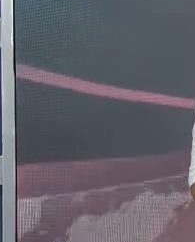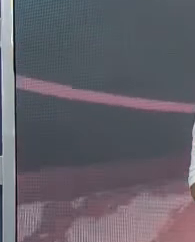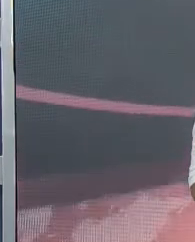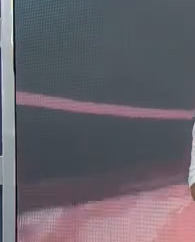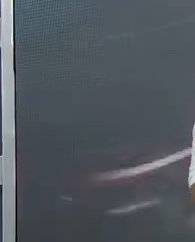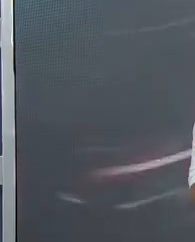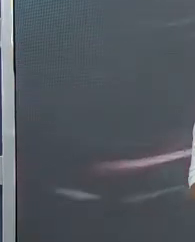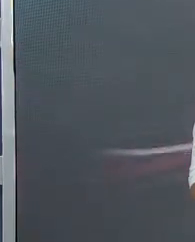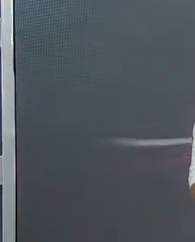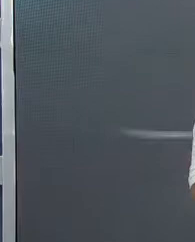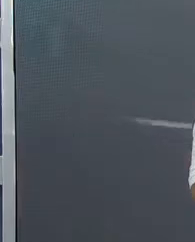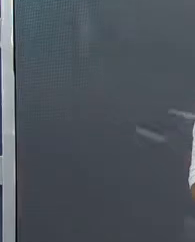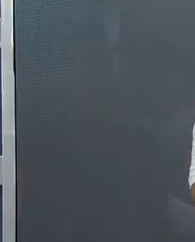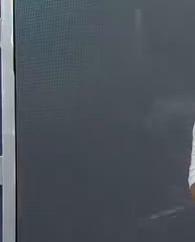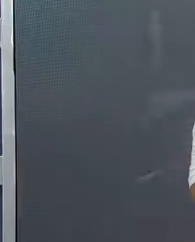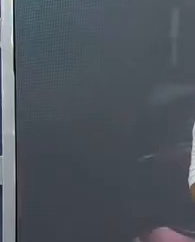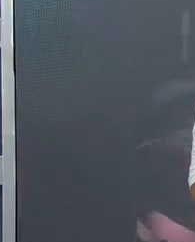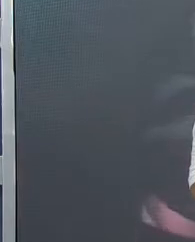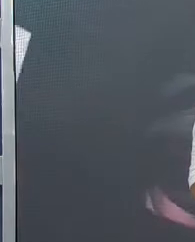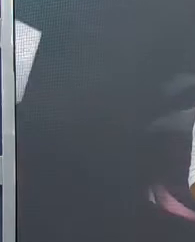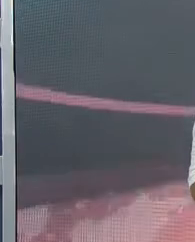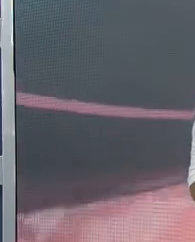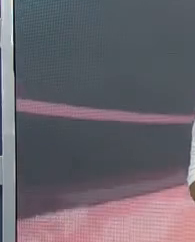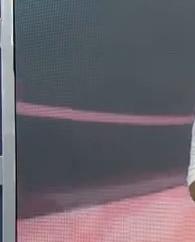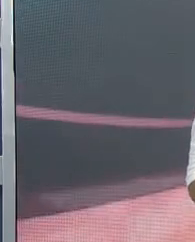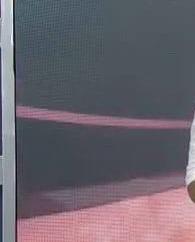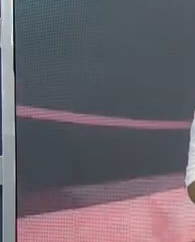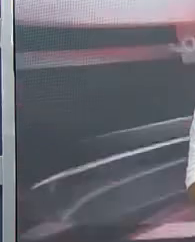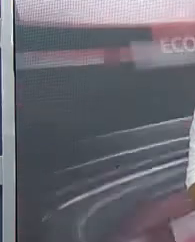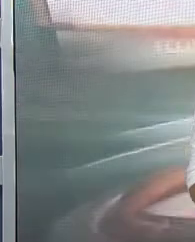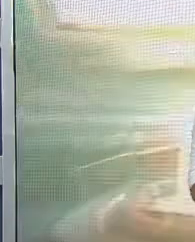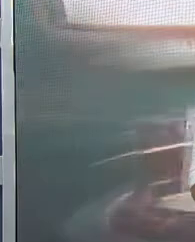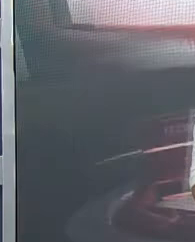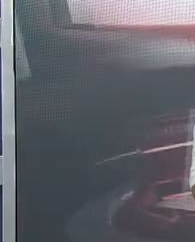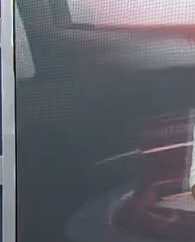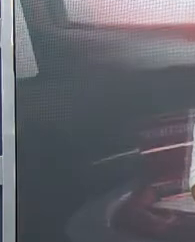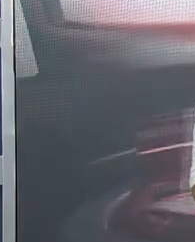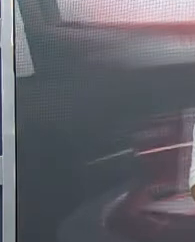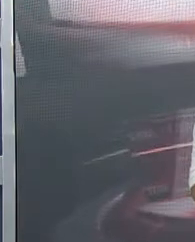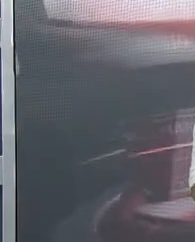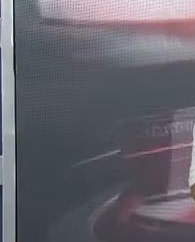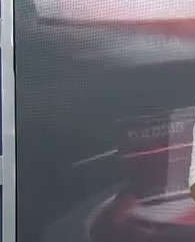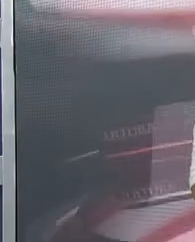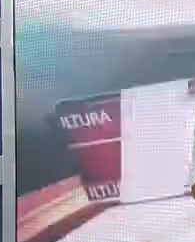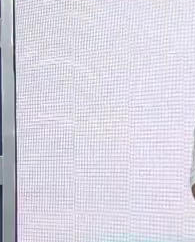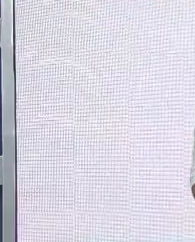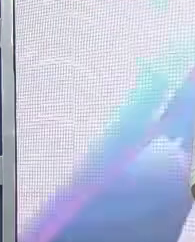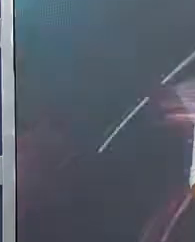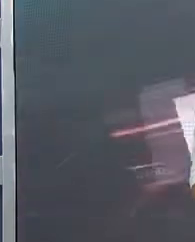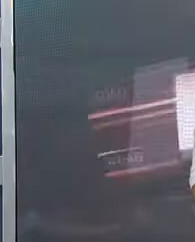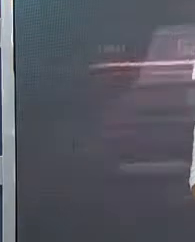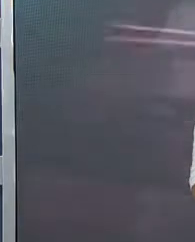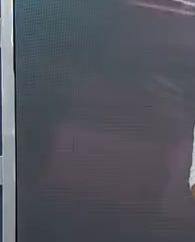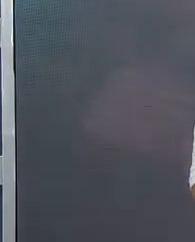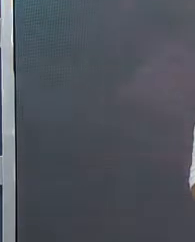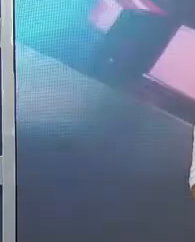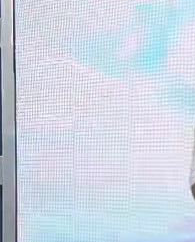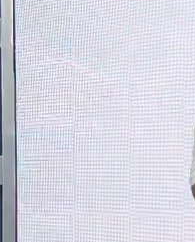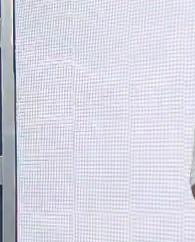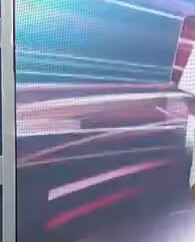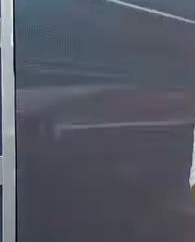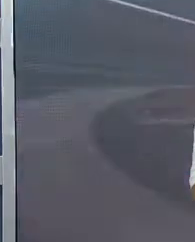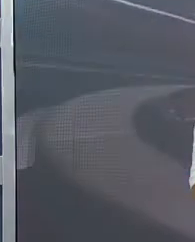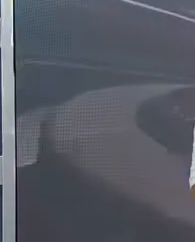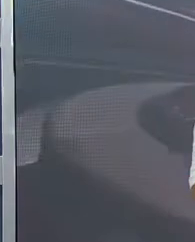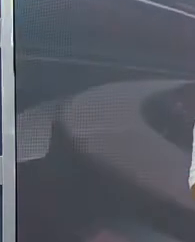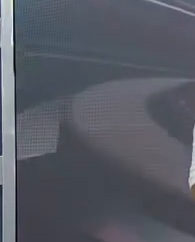Se han reiniciado las obras. Eso en el sentido de lo que es la obra en sí. Y después, a raíz de